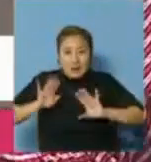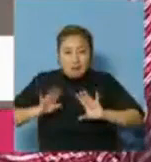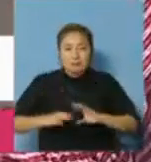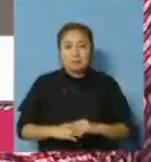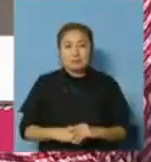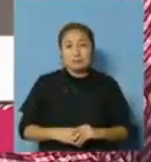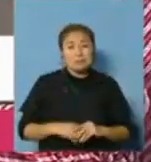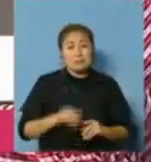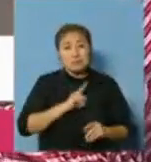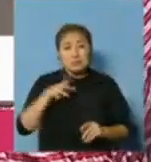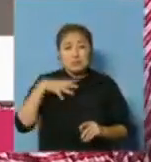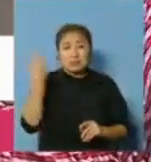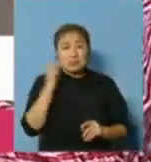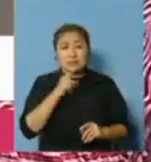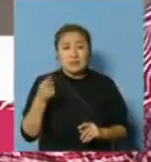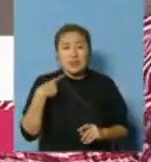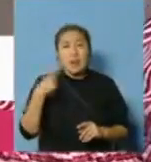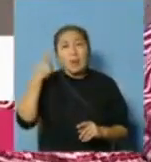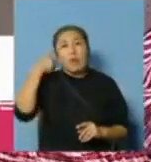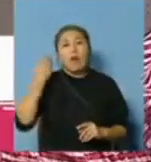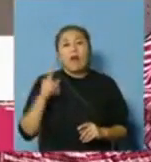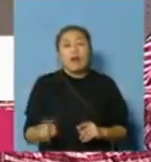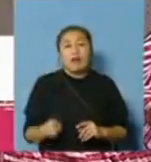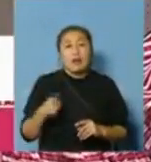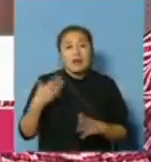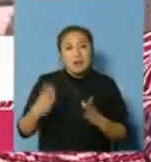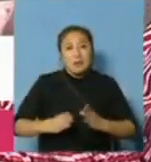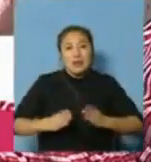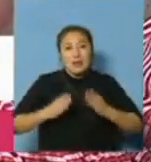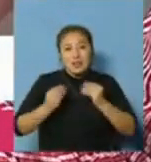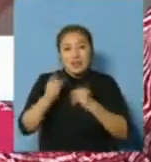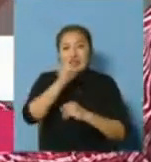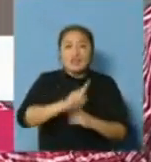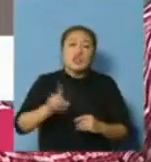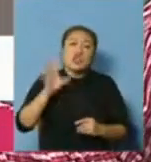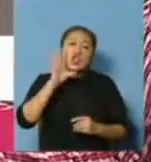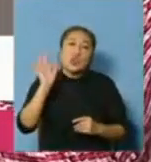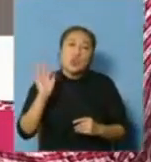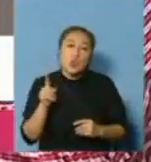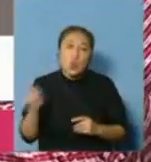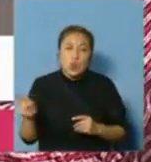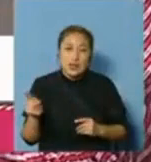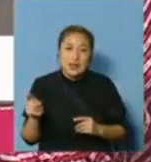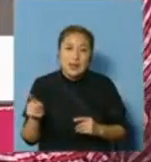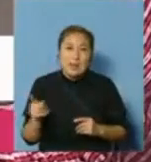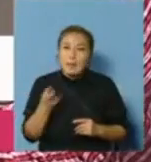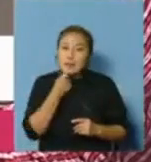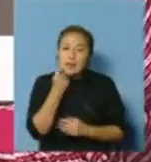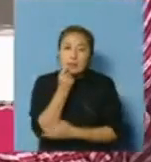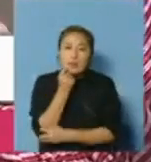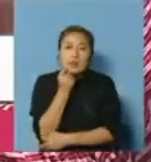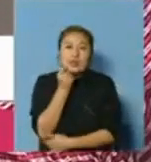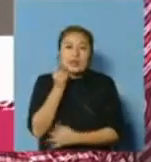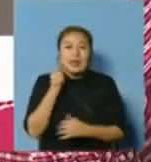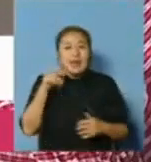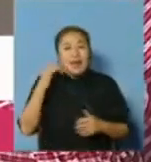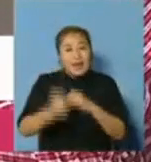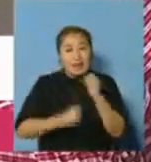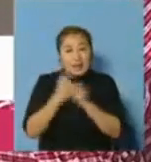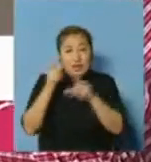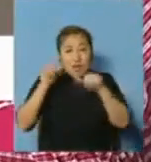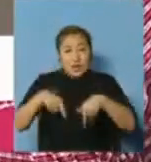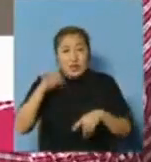es importante porque el beneficio para el caso que tiene 150 por ejemplo hasta ahora